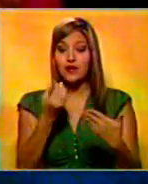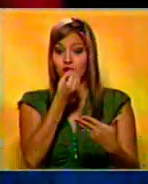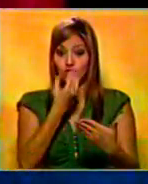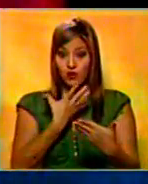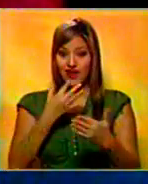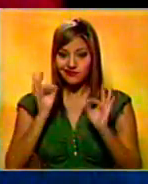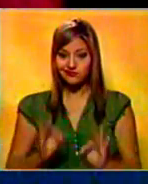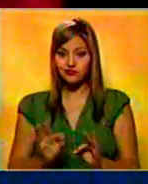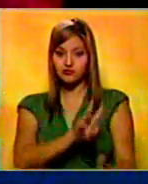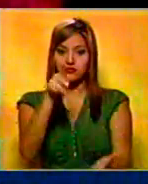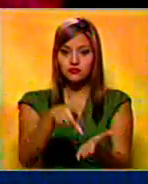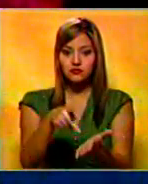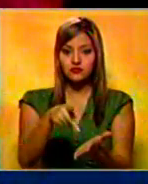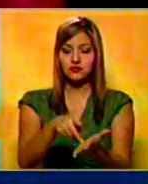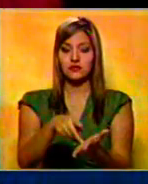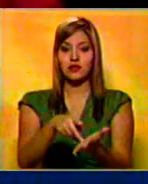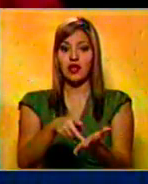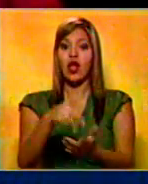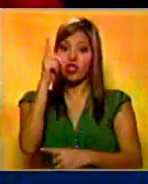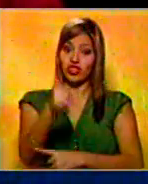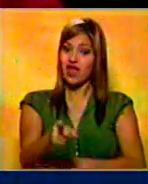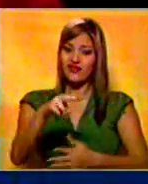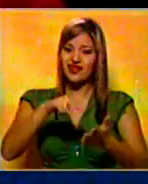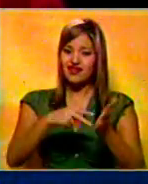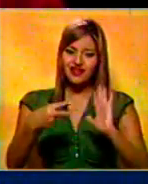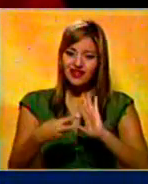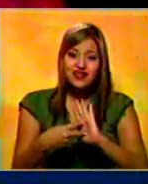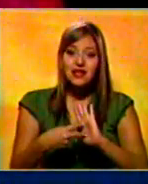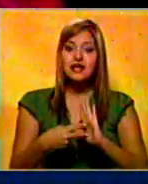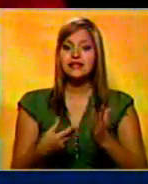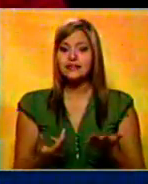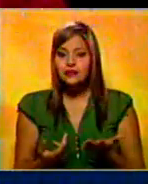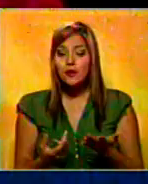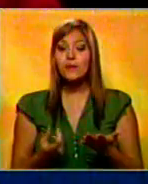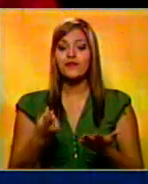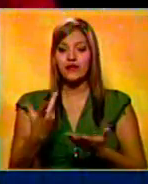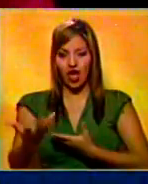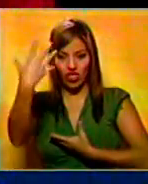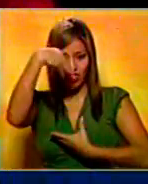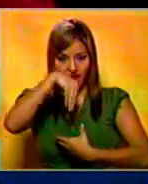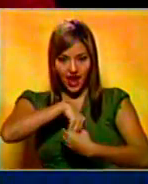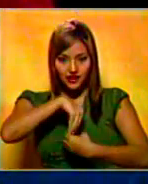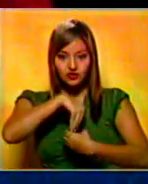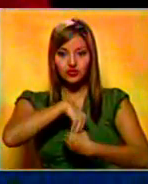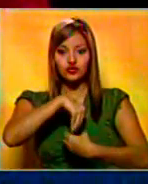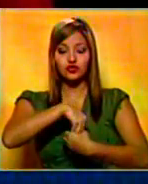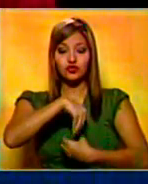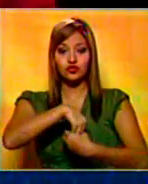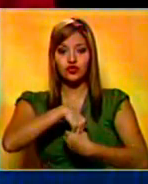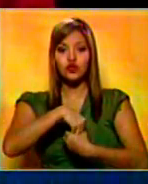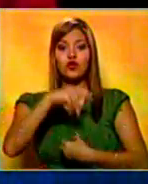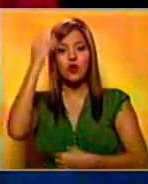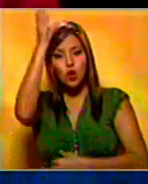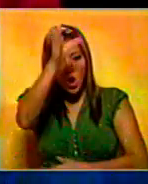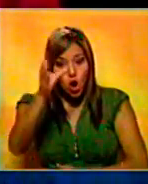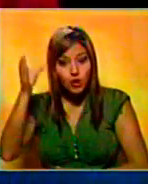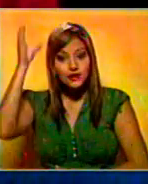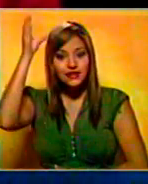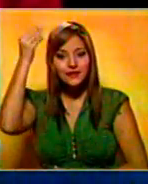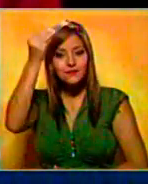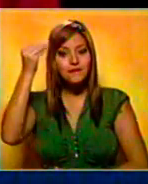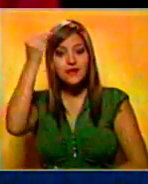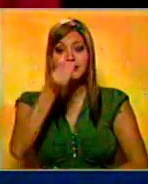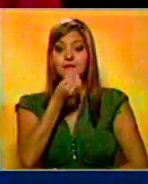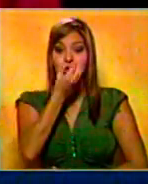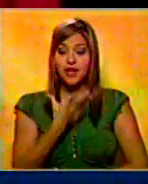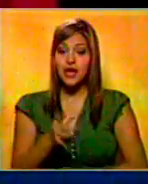Es decir, que vamos a tener, a internalizar, a tener conciencia de que